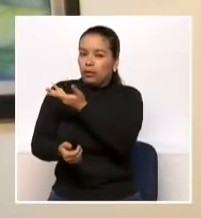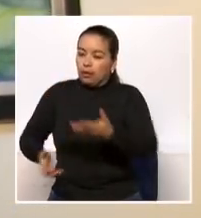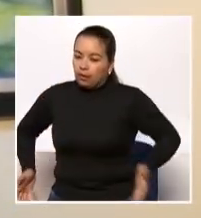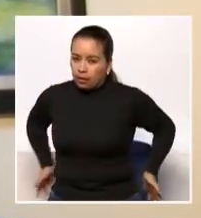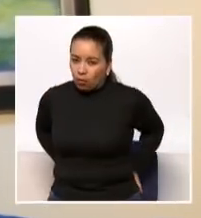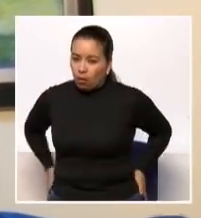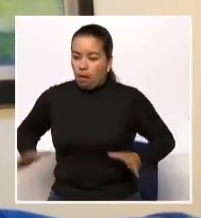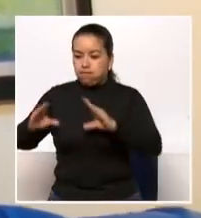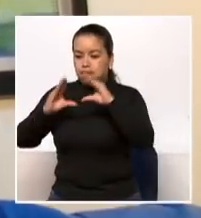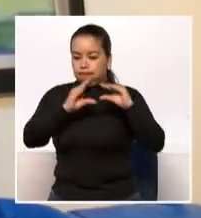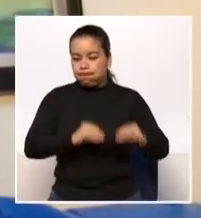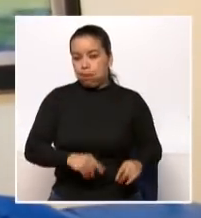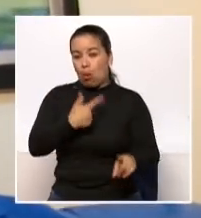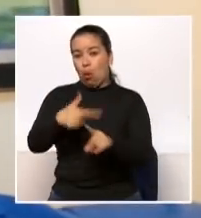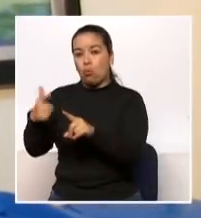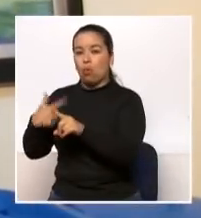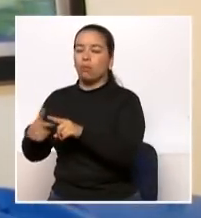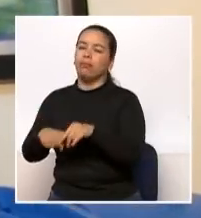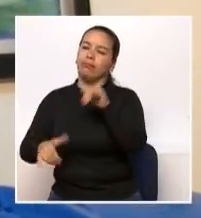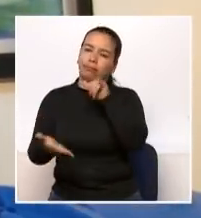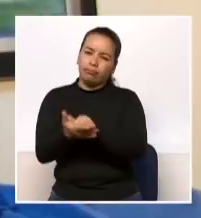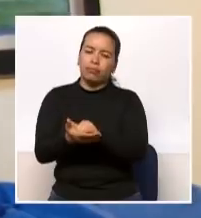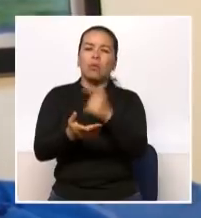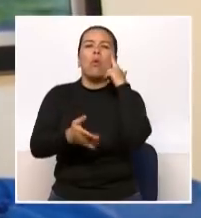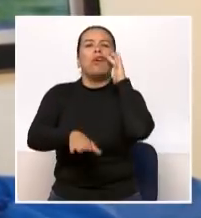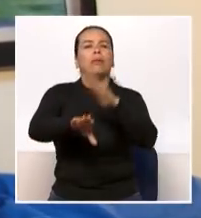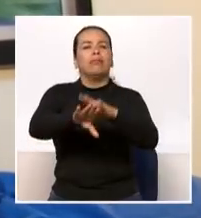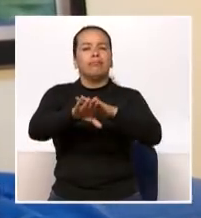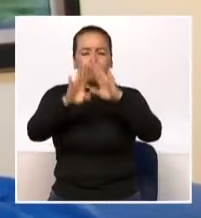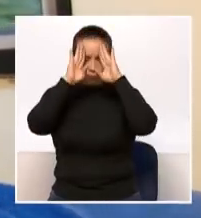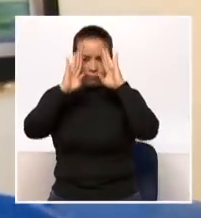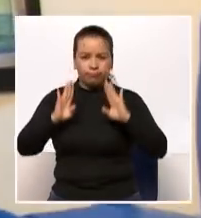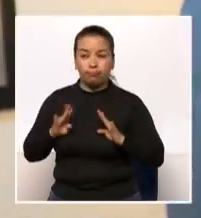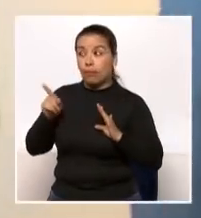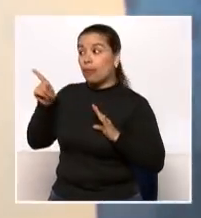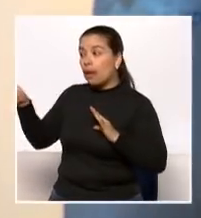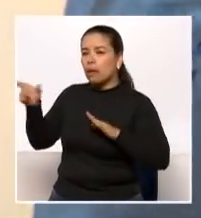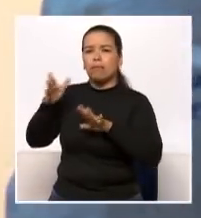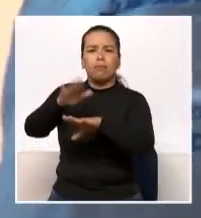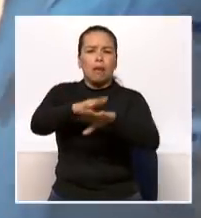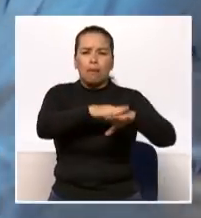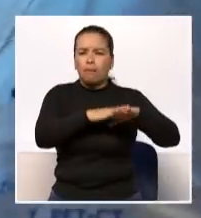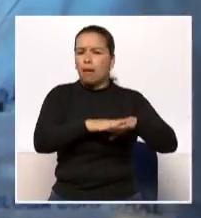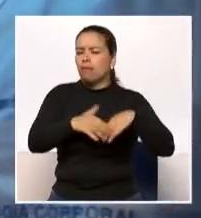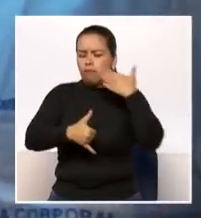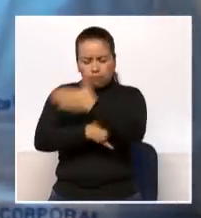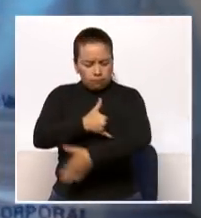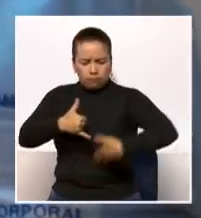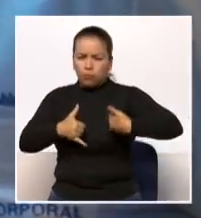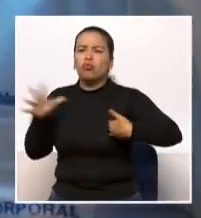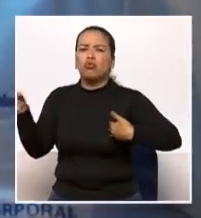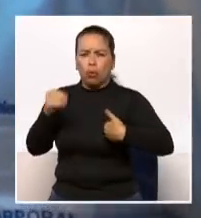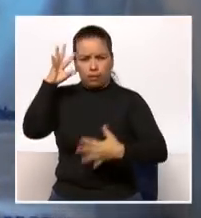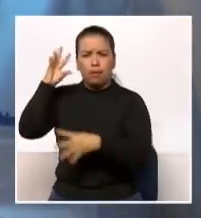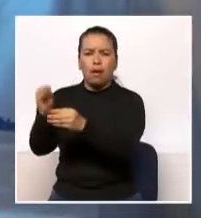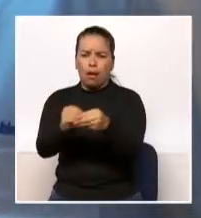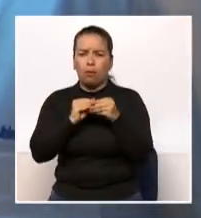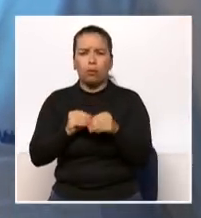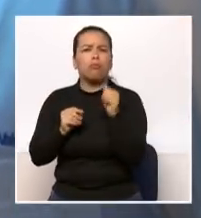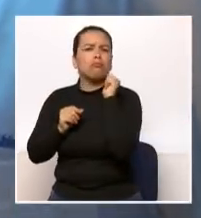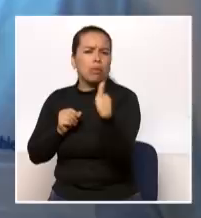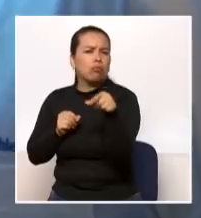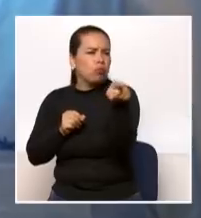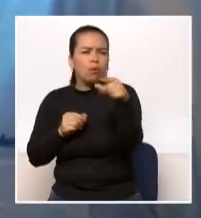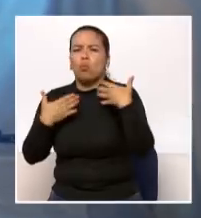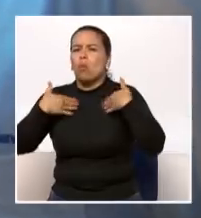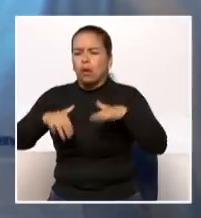órgano. Por eso yo los invito a todos ustedes, él está hablando en voz de todos los ecografistas de Colombia, ustedes buscarán sus ecografías en